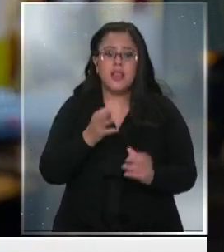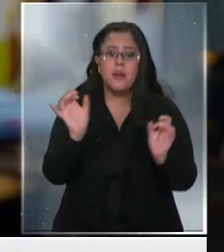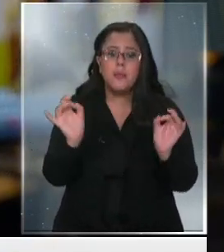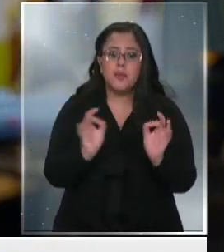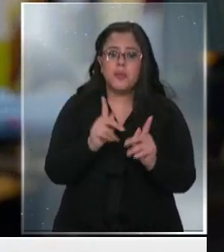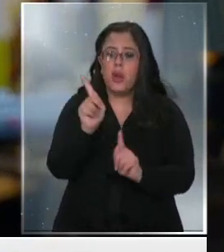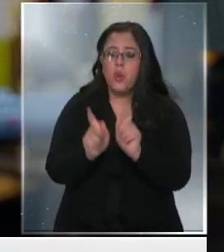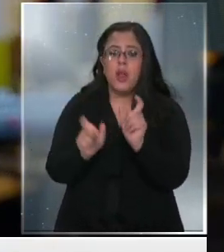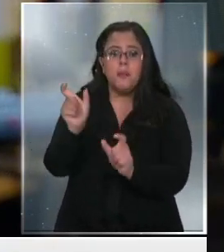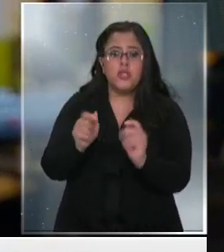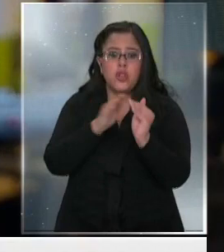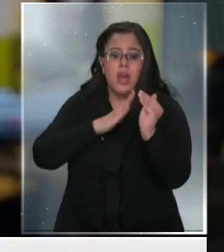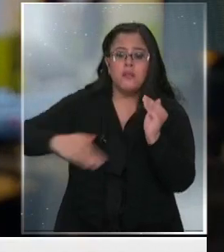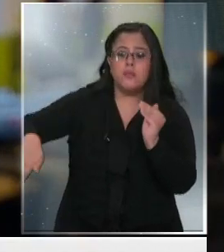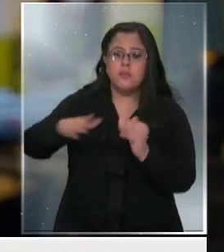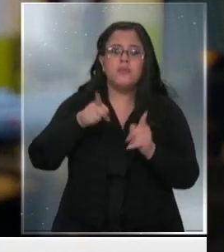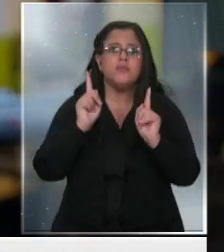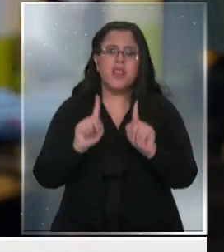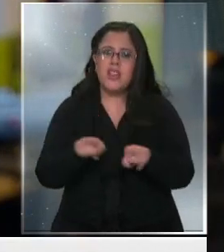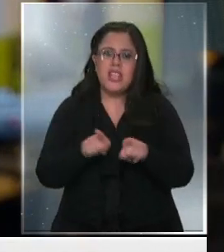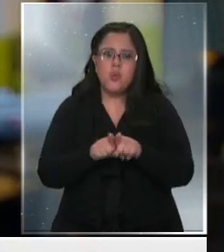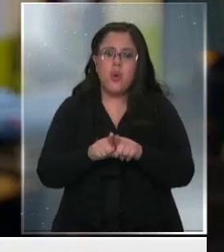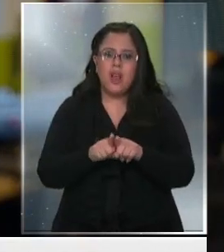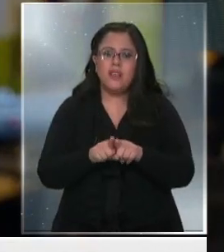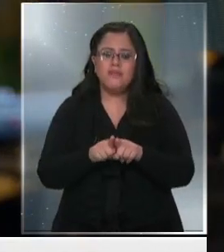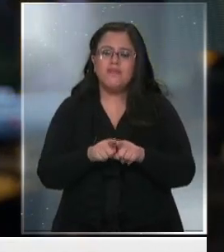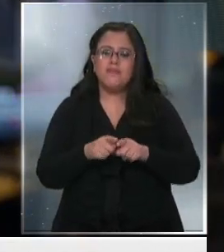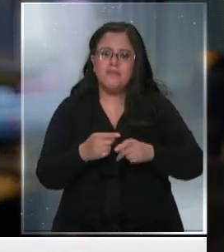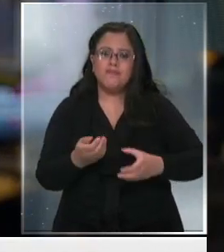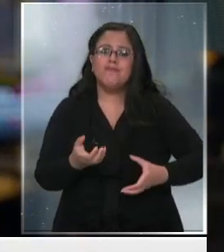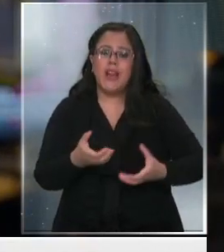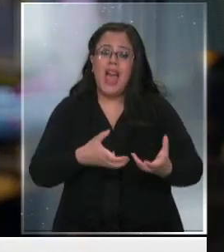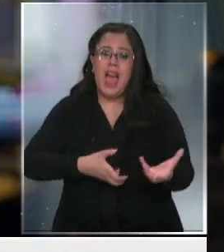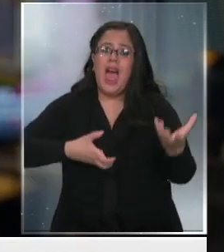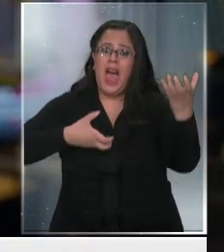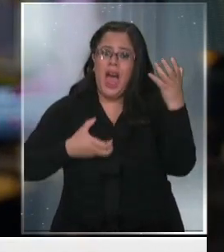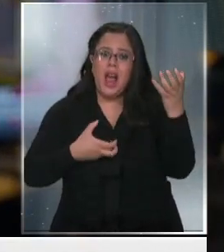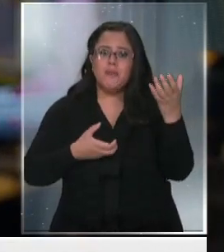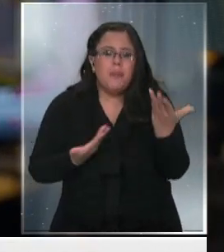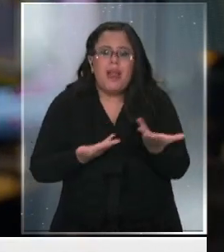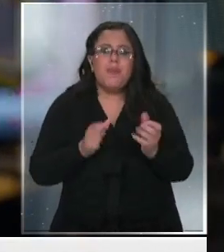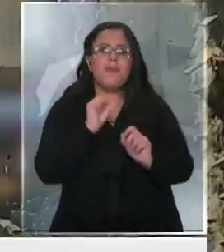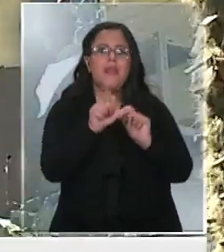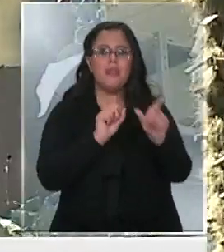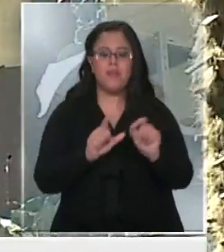podrían armarse por su cuenta por el temor a ser saqueados. Francisca Sepúlveda con la nota.